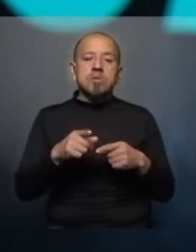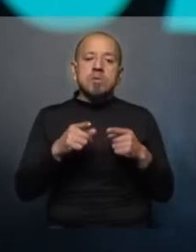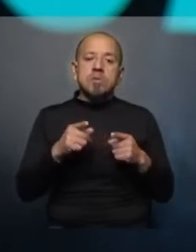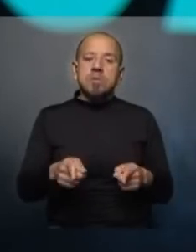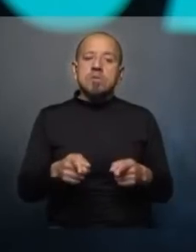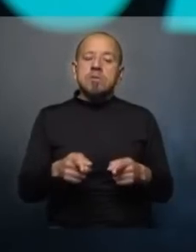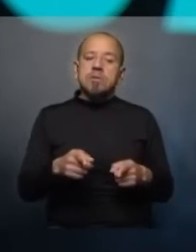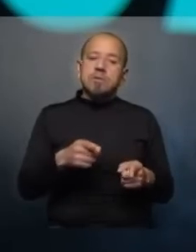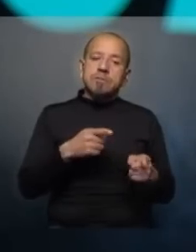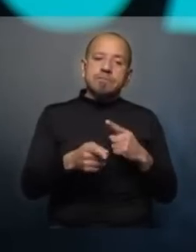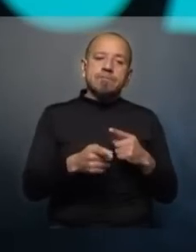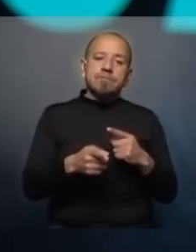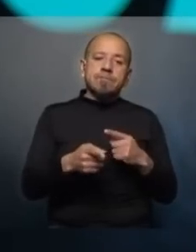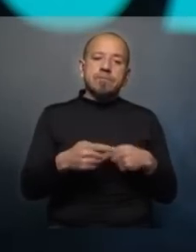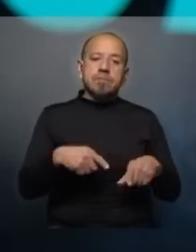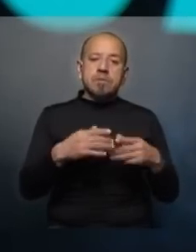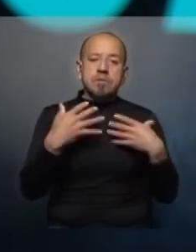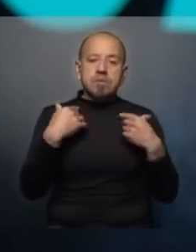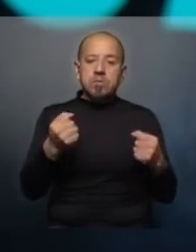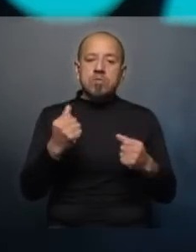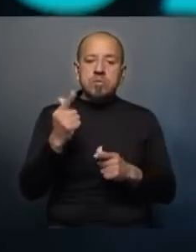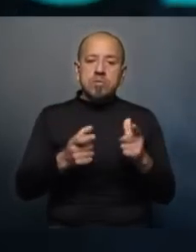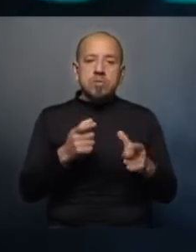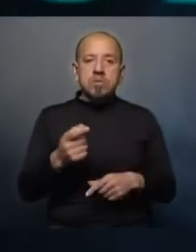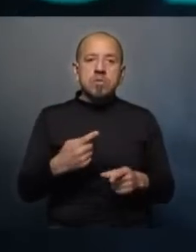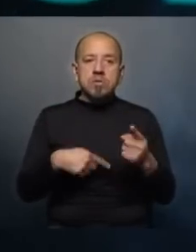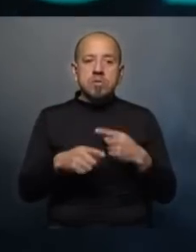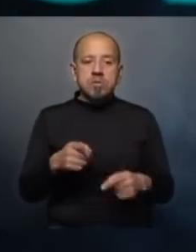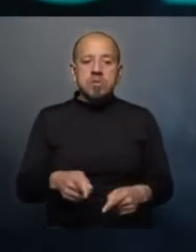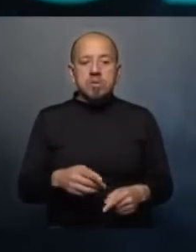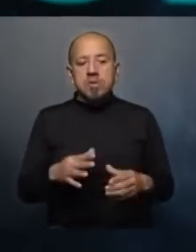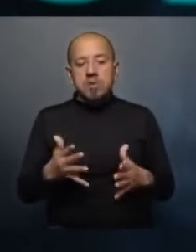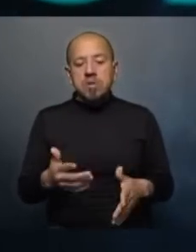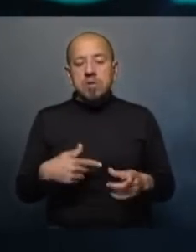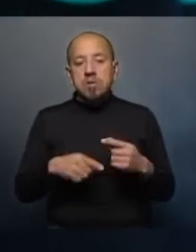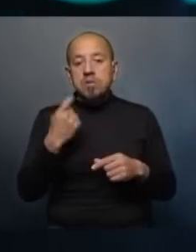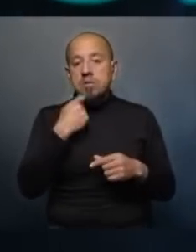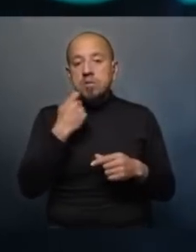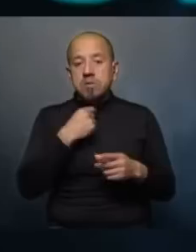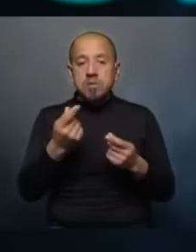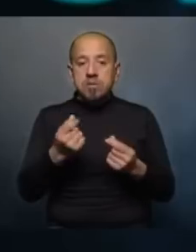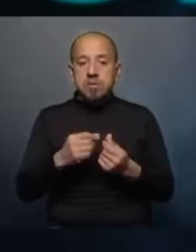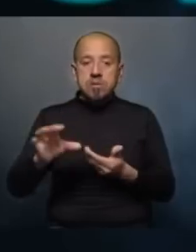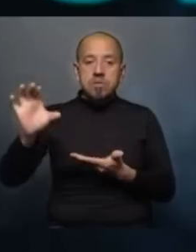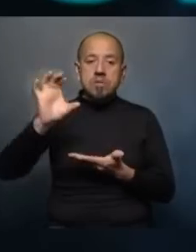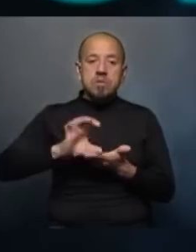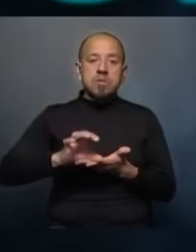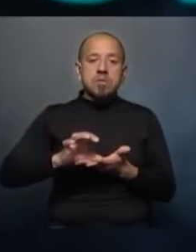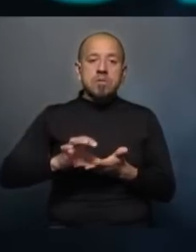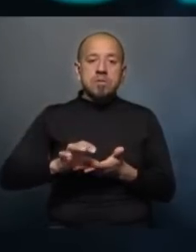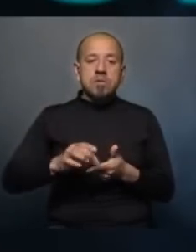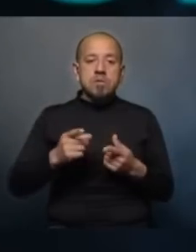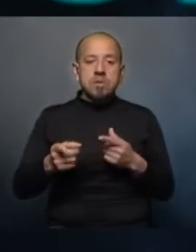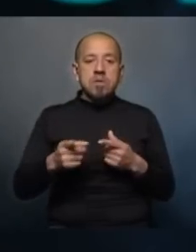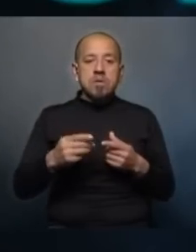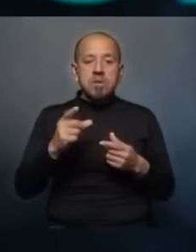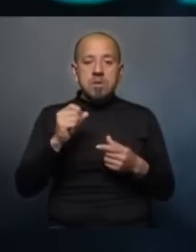directamente afecta la salud de la población y por lo tanto y es producto de la falta de inversión este y de